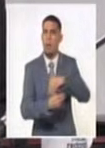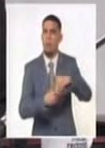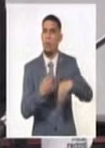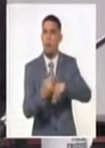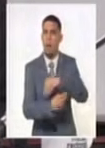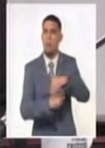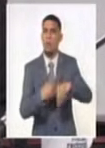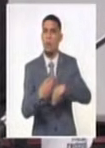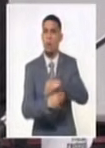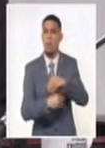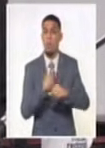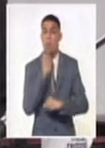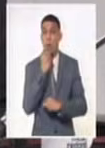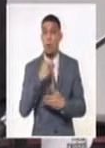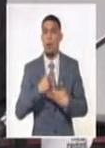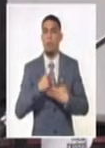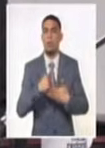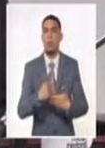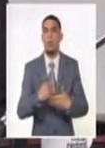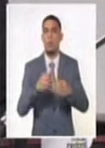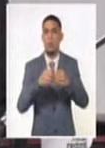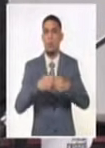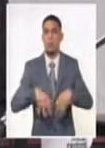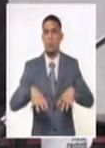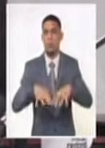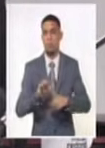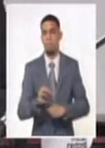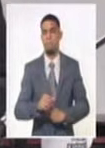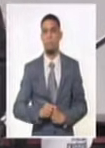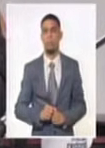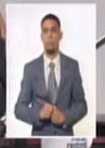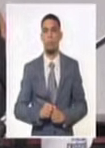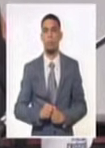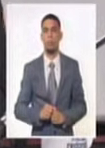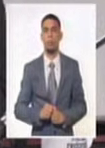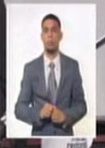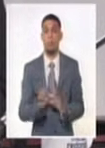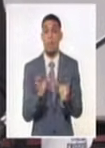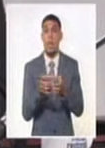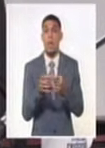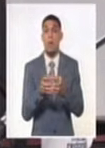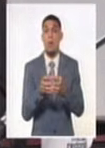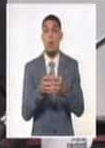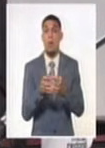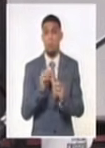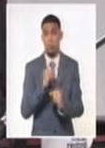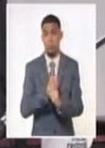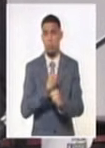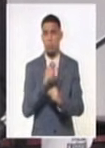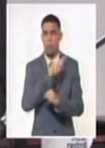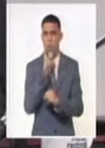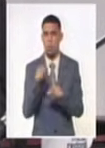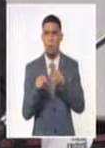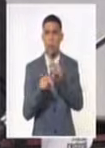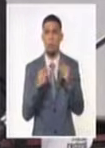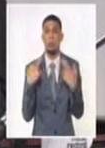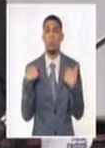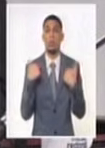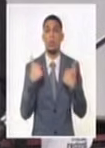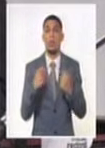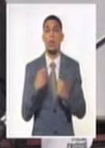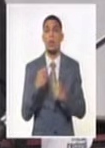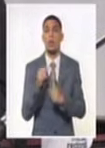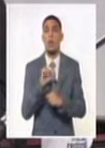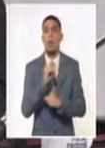para enfrentar el actual desafío. Nuestro equipo de trabajo conversó con la directora de docencia